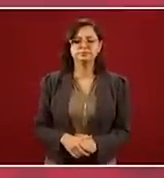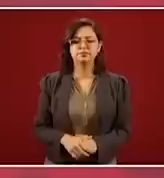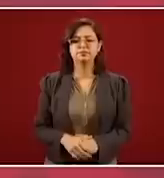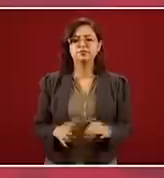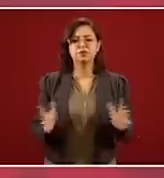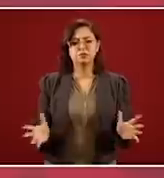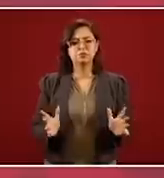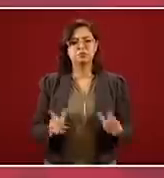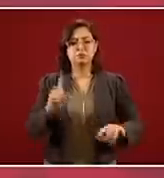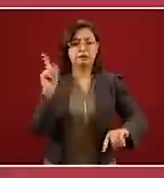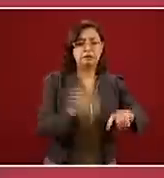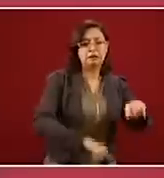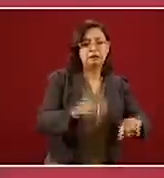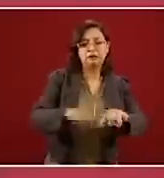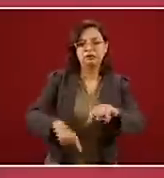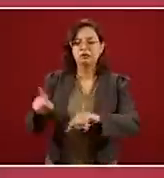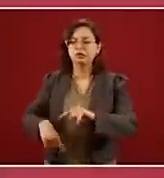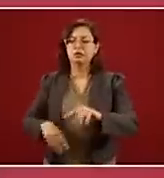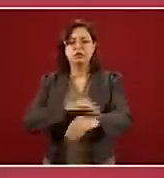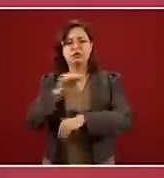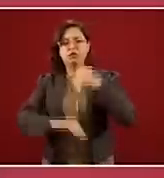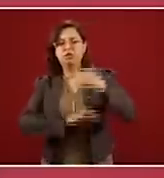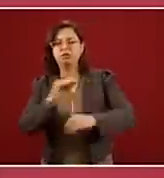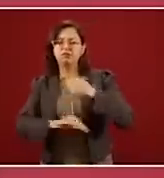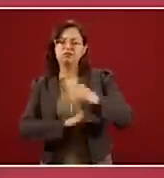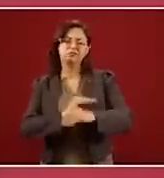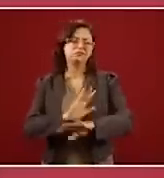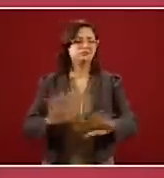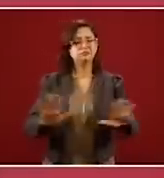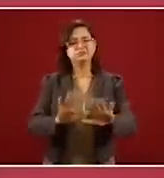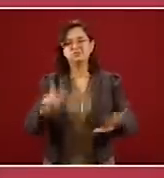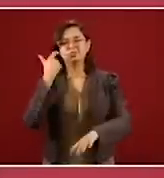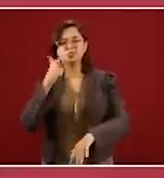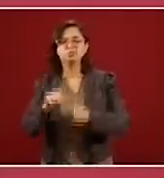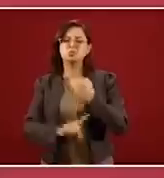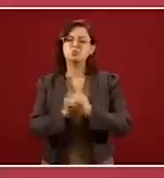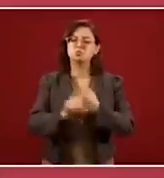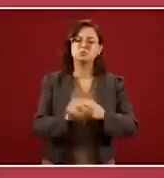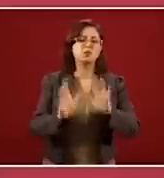que haya confianza, no queremos pleito. Además, ya resolvimos el problema.